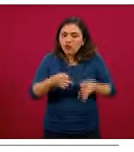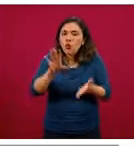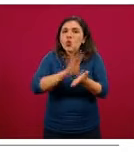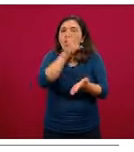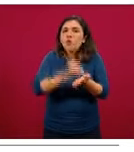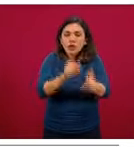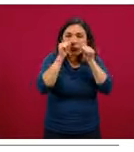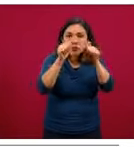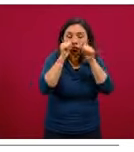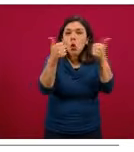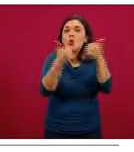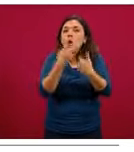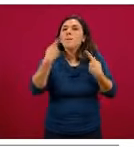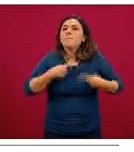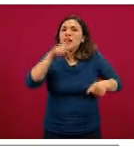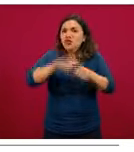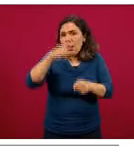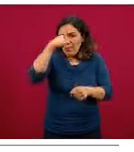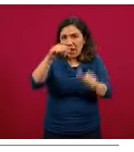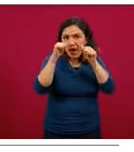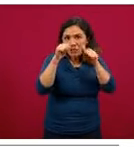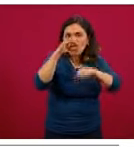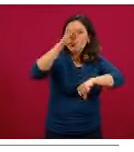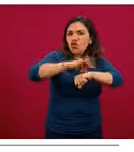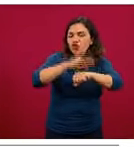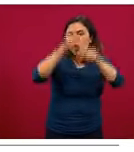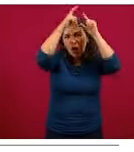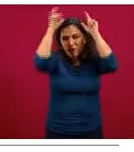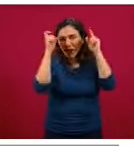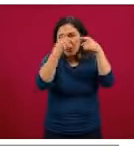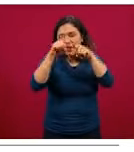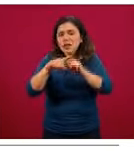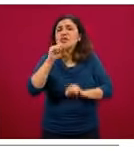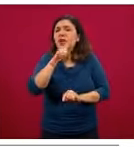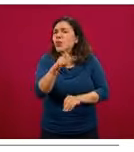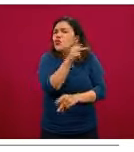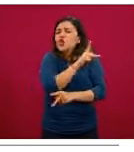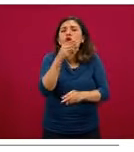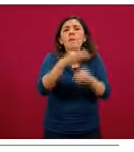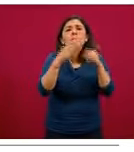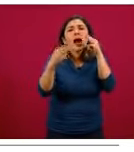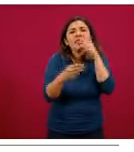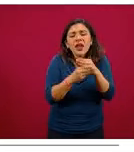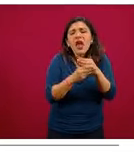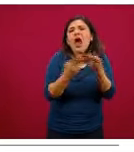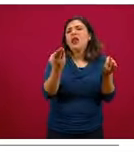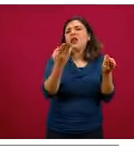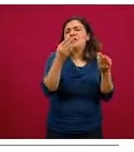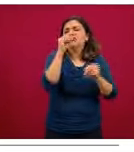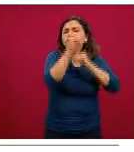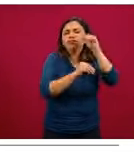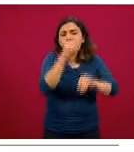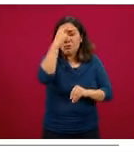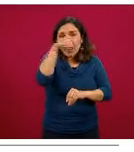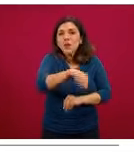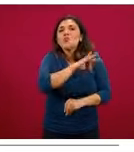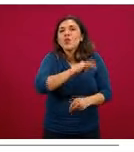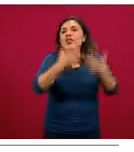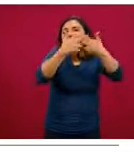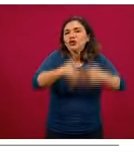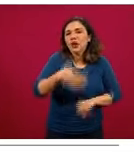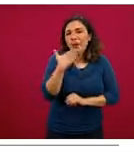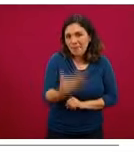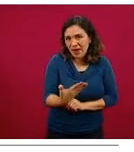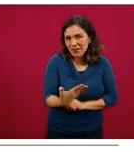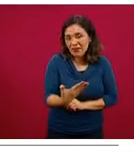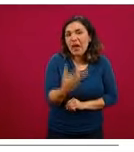de personal calificado de un lado, pero de todos los insumos y dispositivos médicos que permitan su operación.